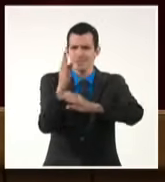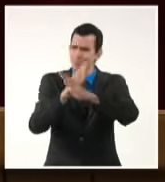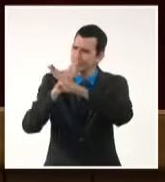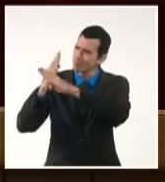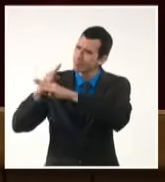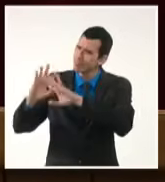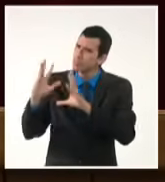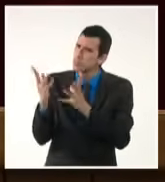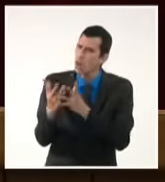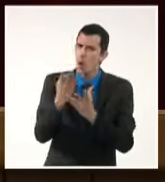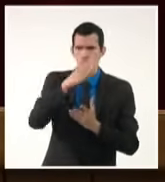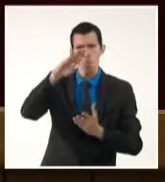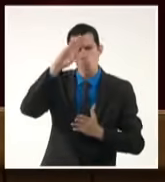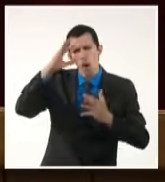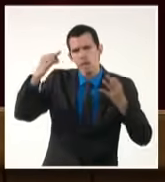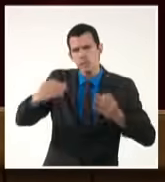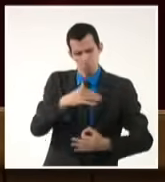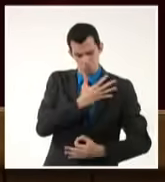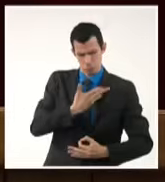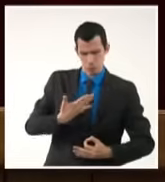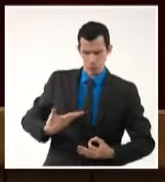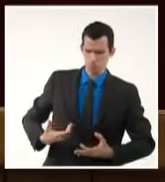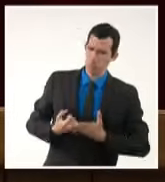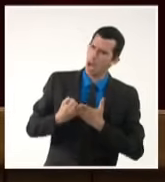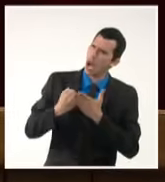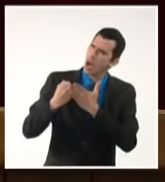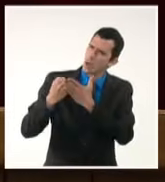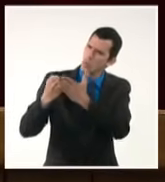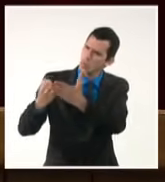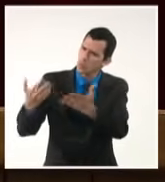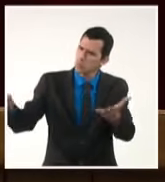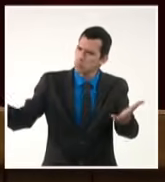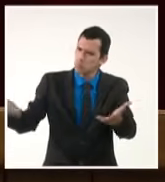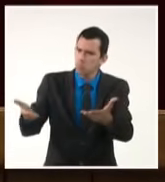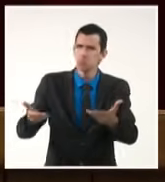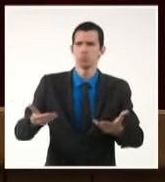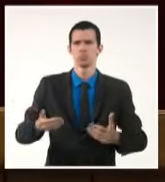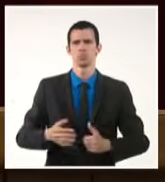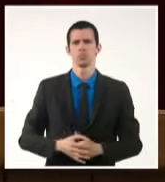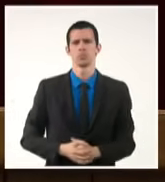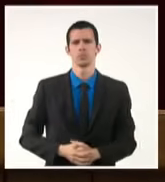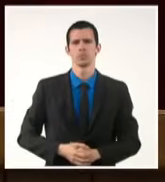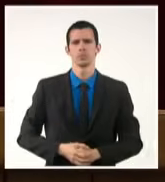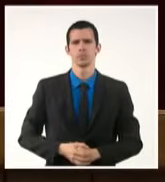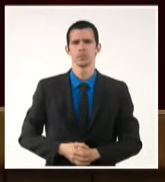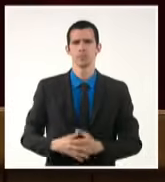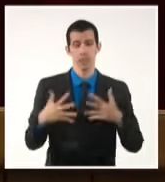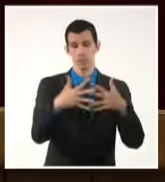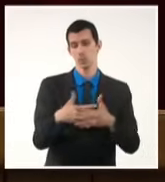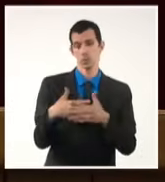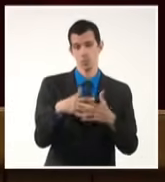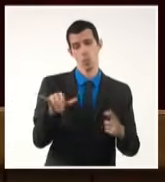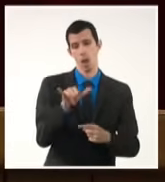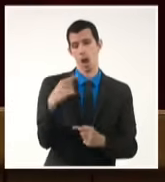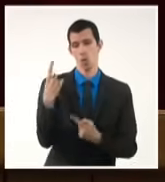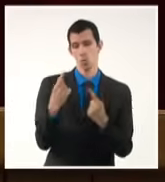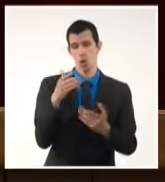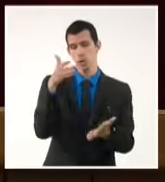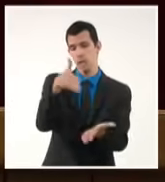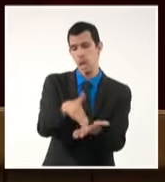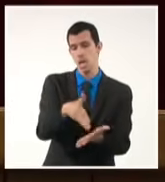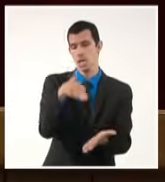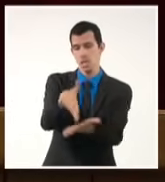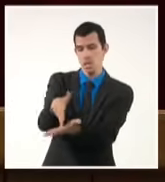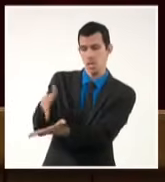A pesar del esfuerzo de los Estados Unidos por impedirlo, al que se sumaron varios de los elementos anticubanos de Europa y los